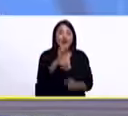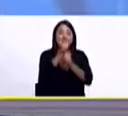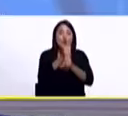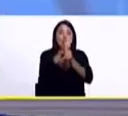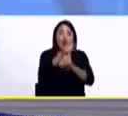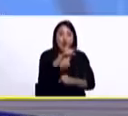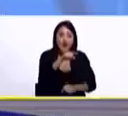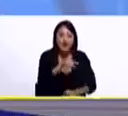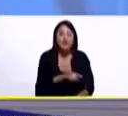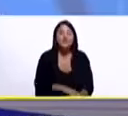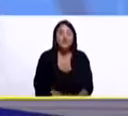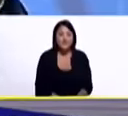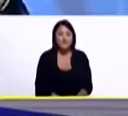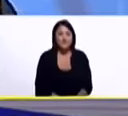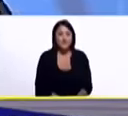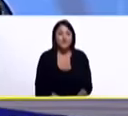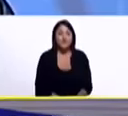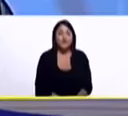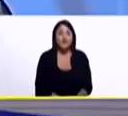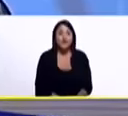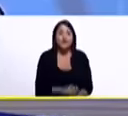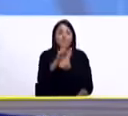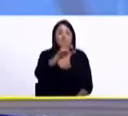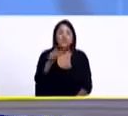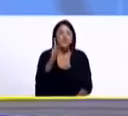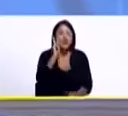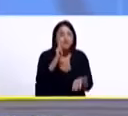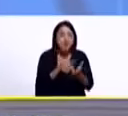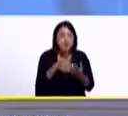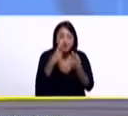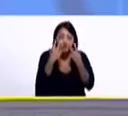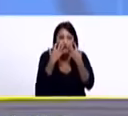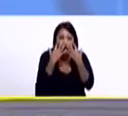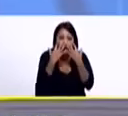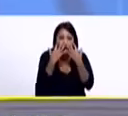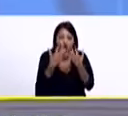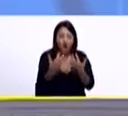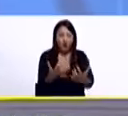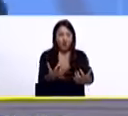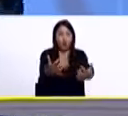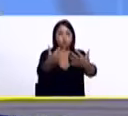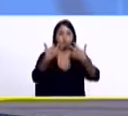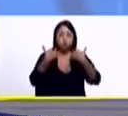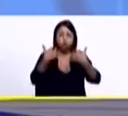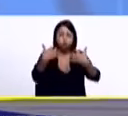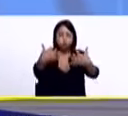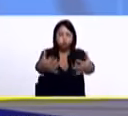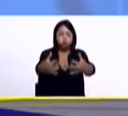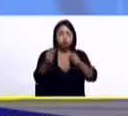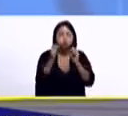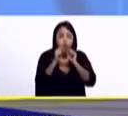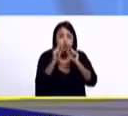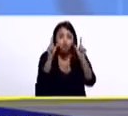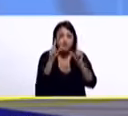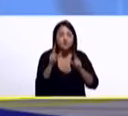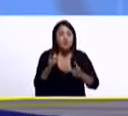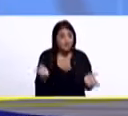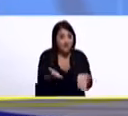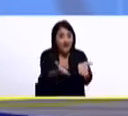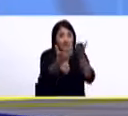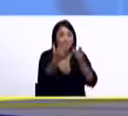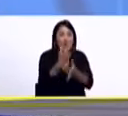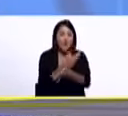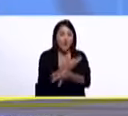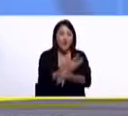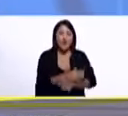año. La gente va allá, una cosa impresionante. Les recomiendo que vayan hoy para el juego,